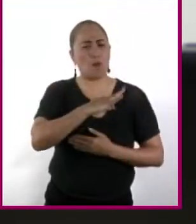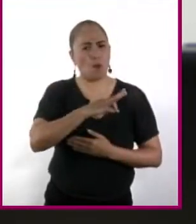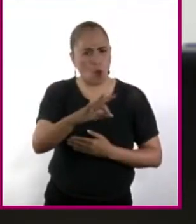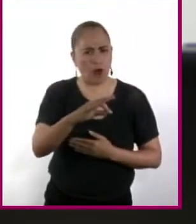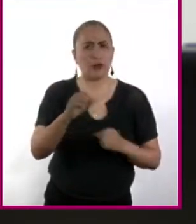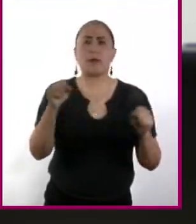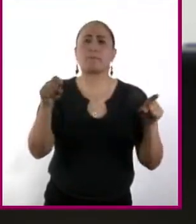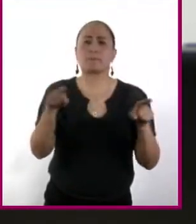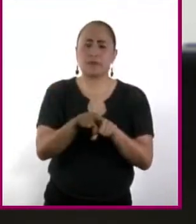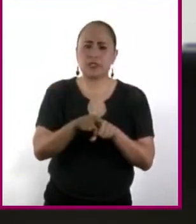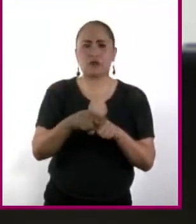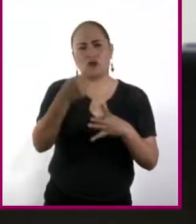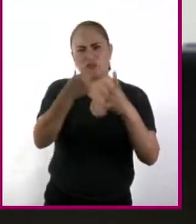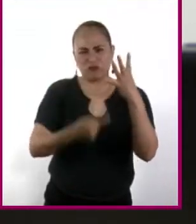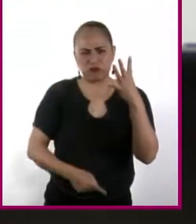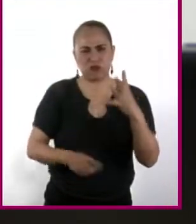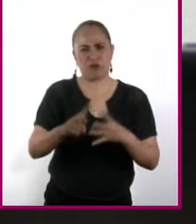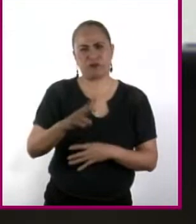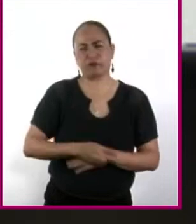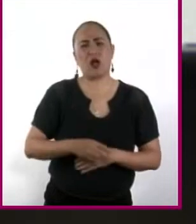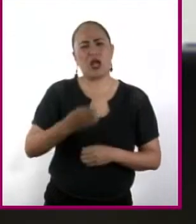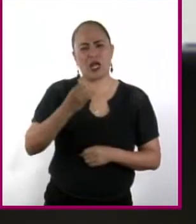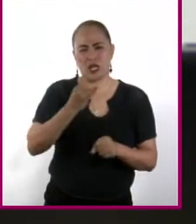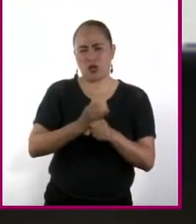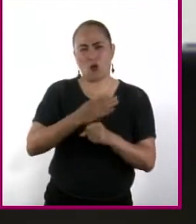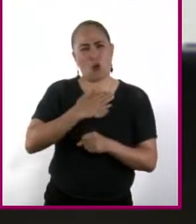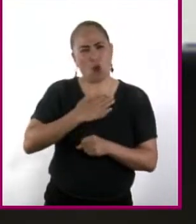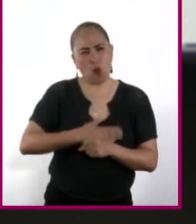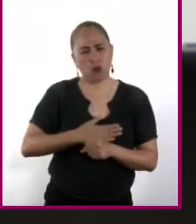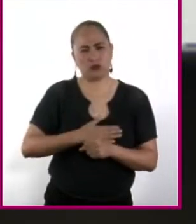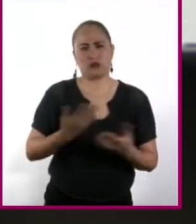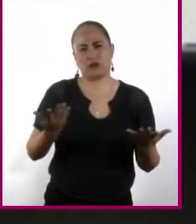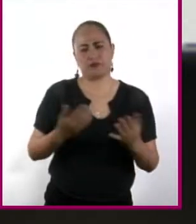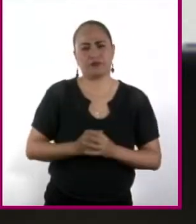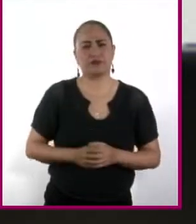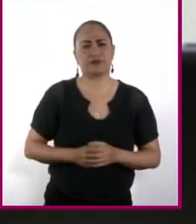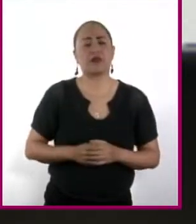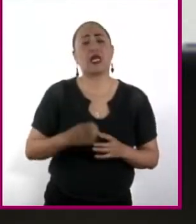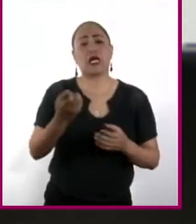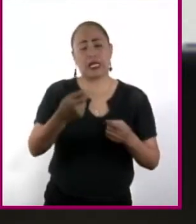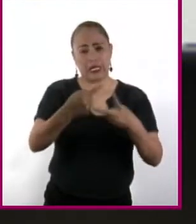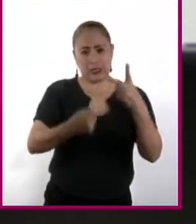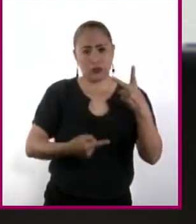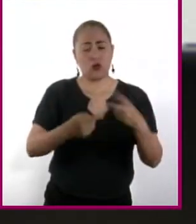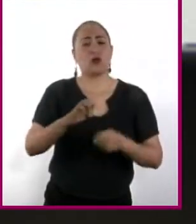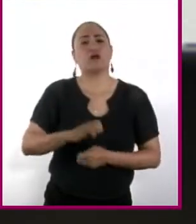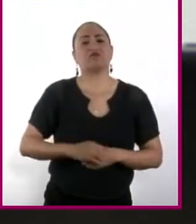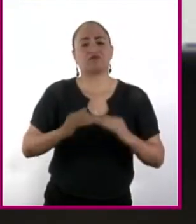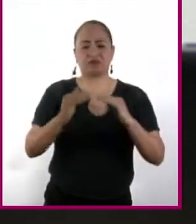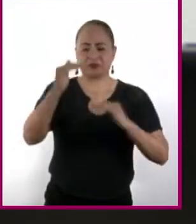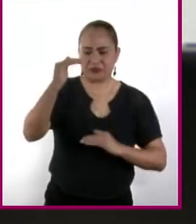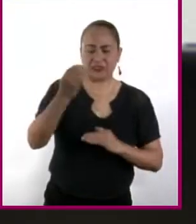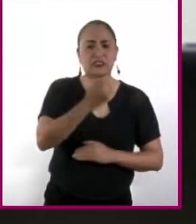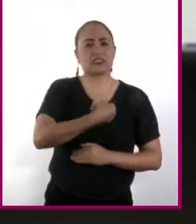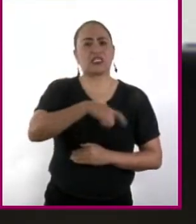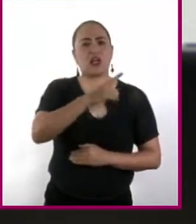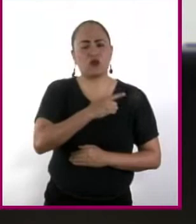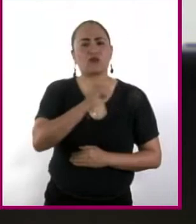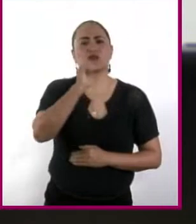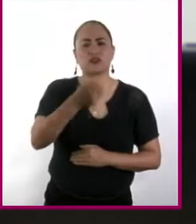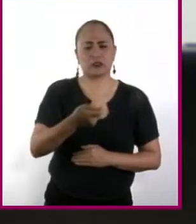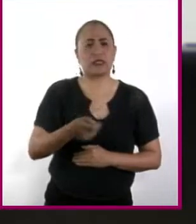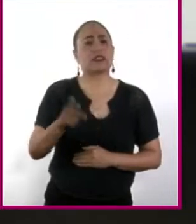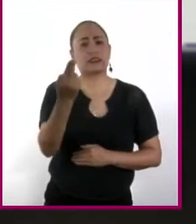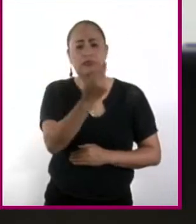también consideradas arbitrarias e injustas. Por ejemplo, la equidad en la salud implica implica que todos deben tener una oportunidad justa